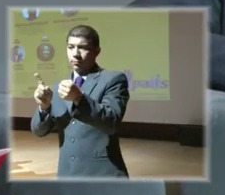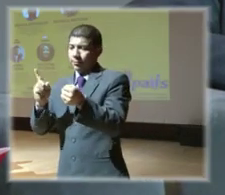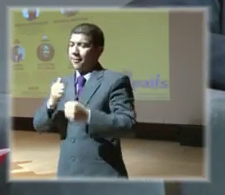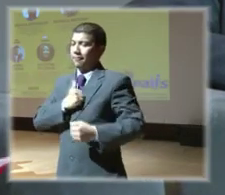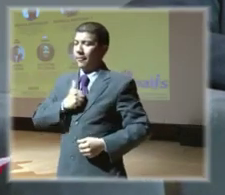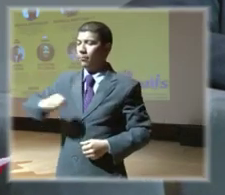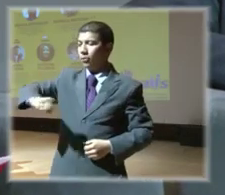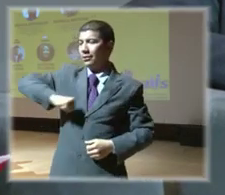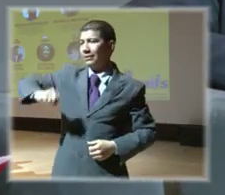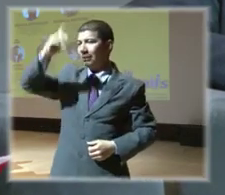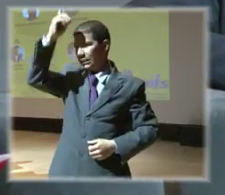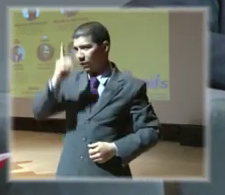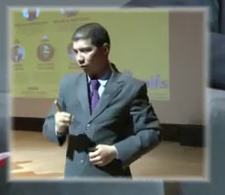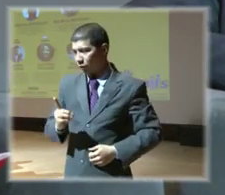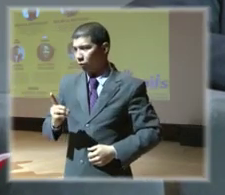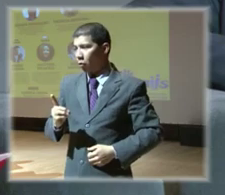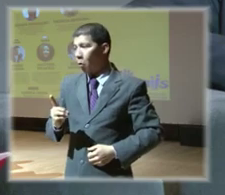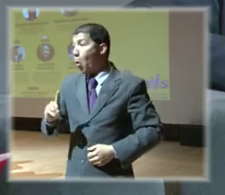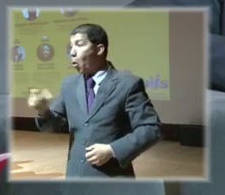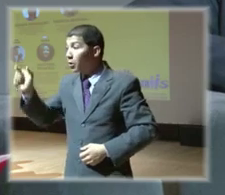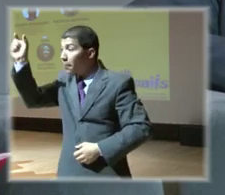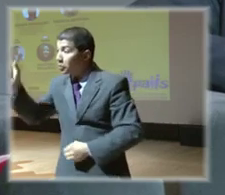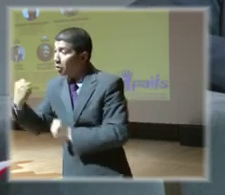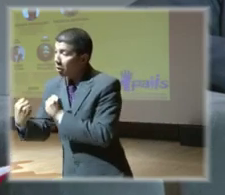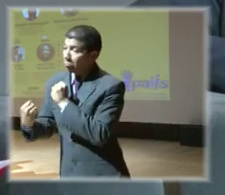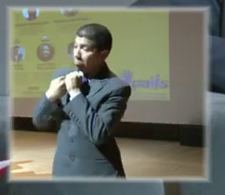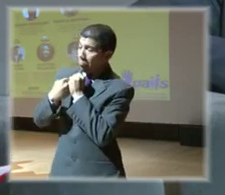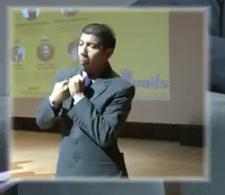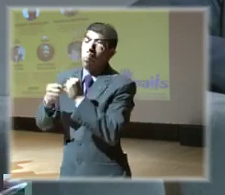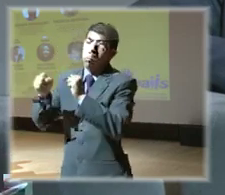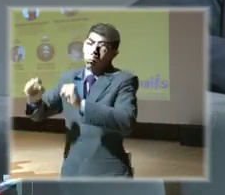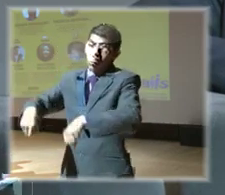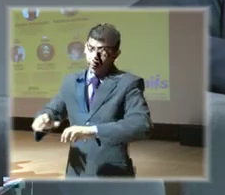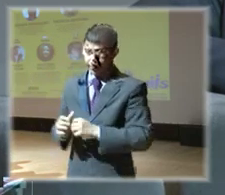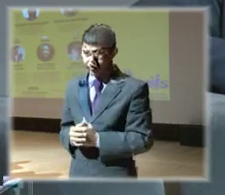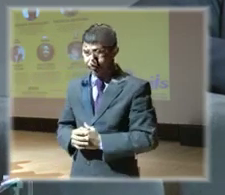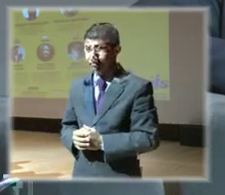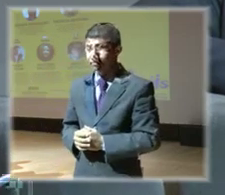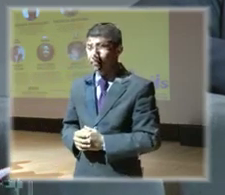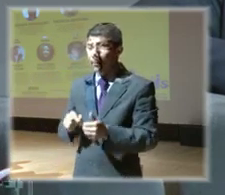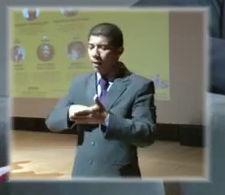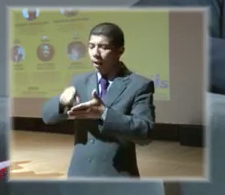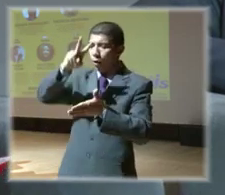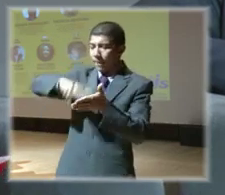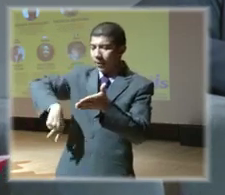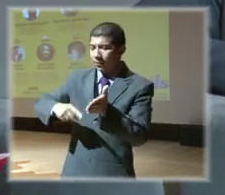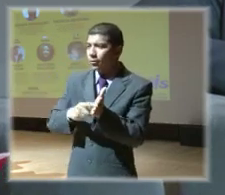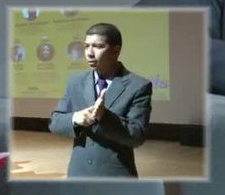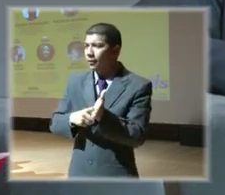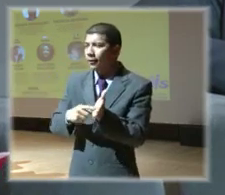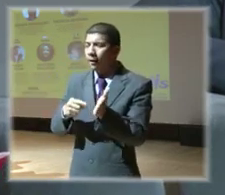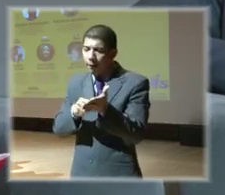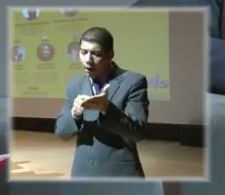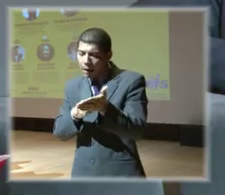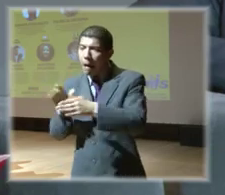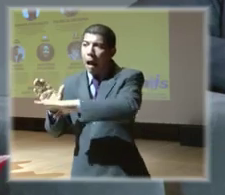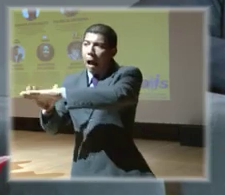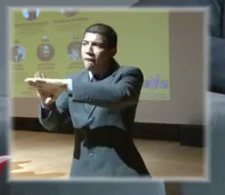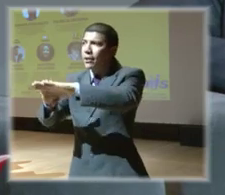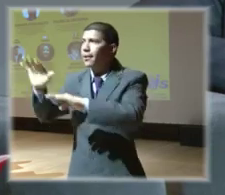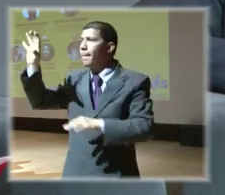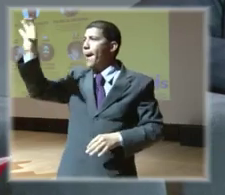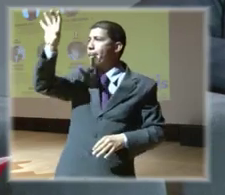toma de decisiones con apoyo. Por su parte, el comité encargado de vigilar la Convención ha hecho observaciones a varios